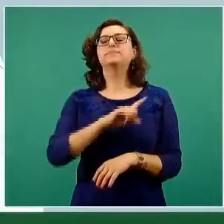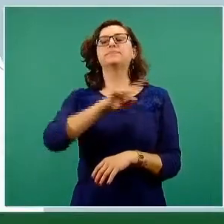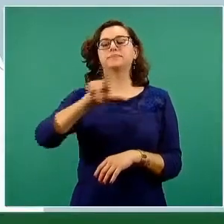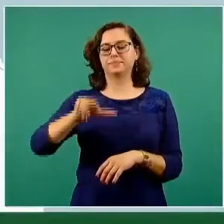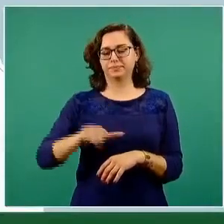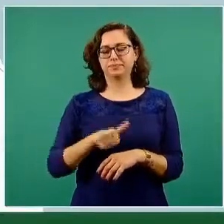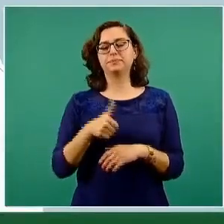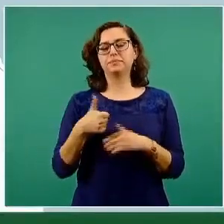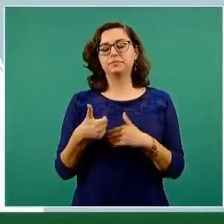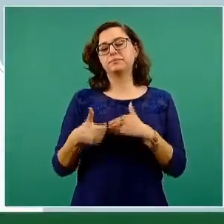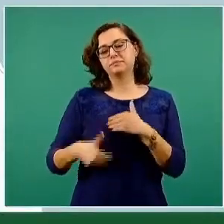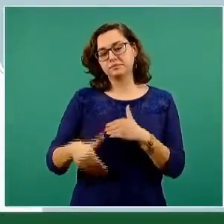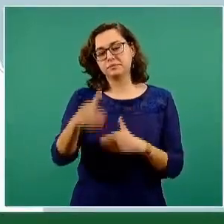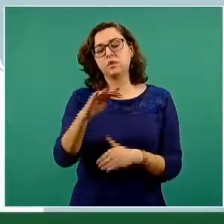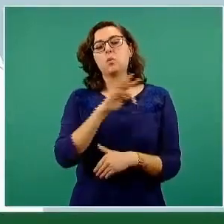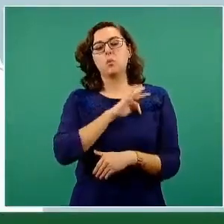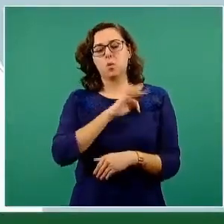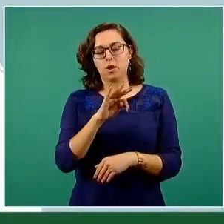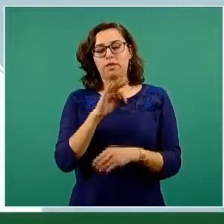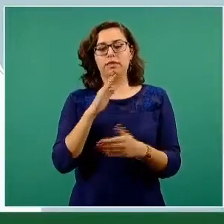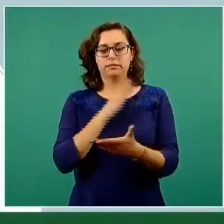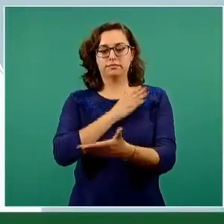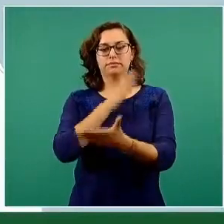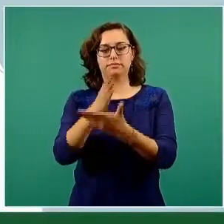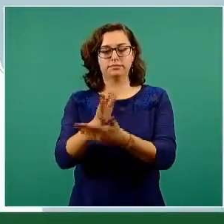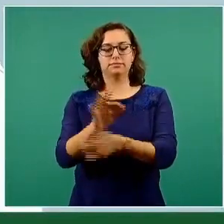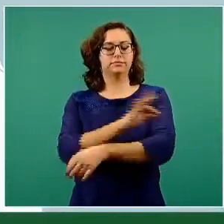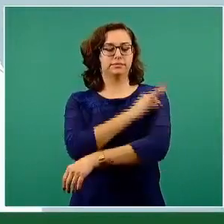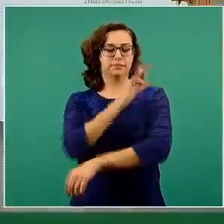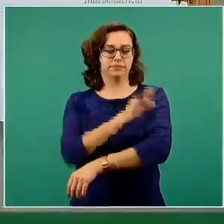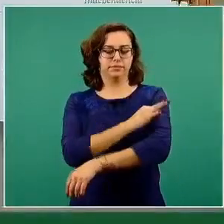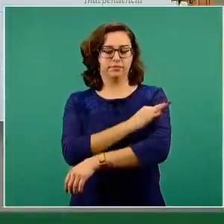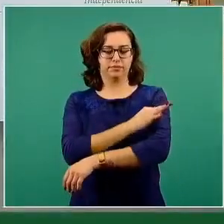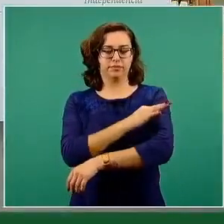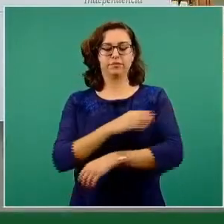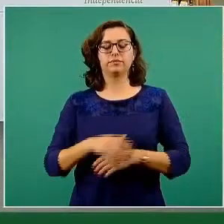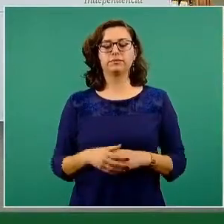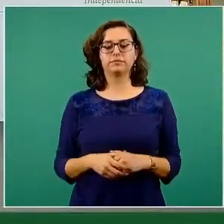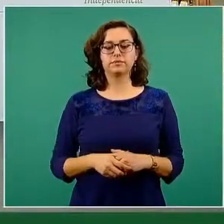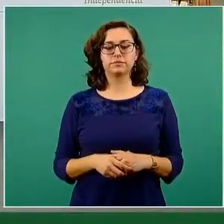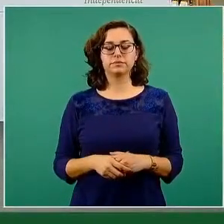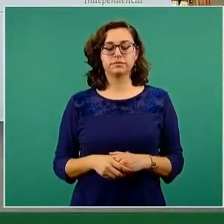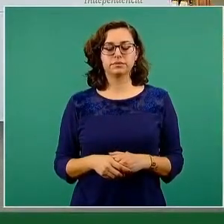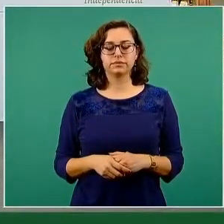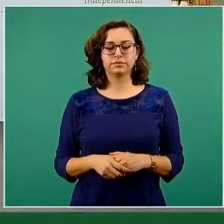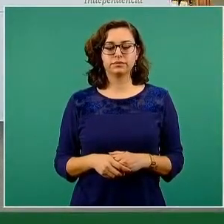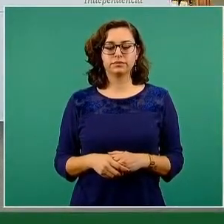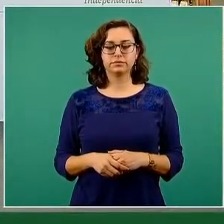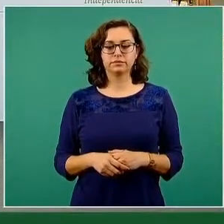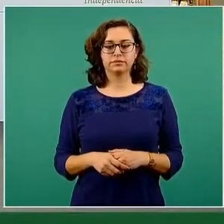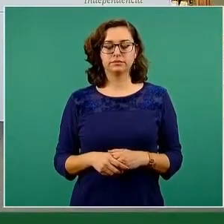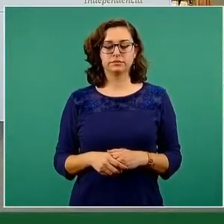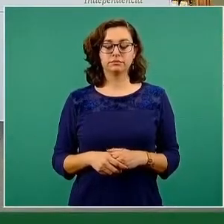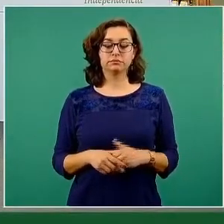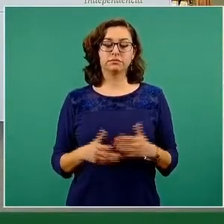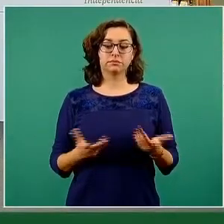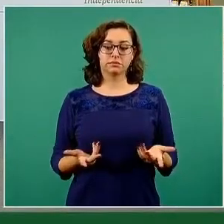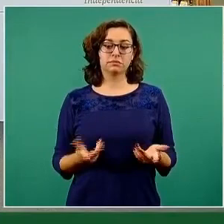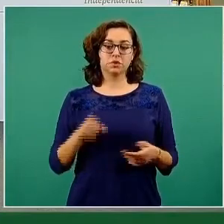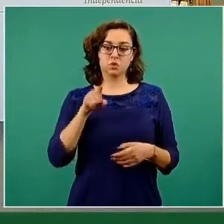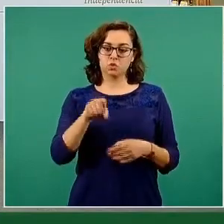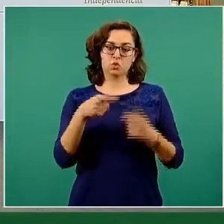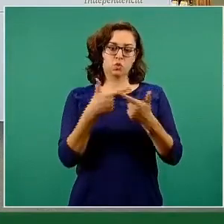de haberse recuperado se pueda aplicar la vacuna para el grupo de edad al